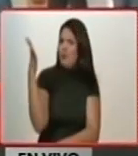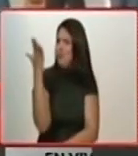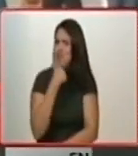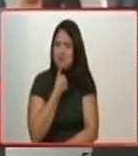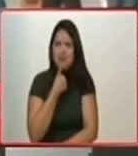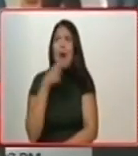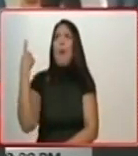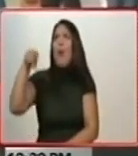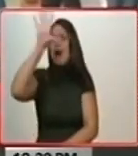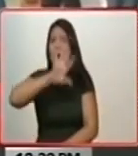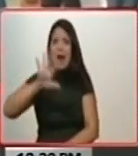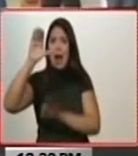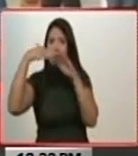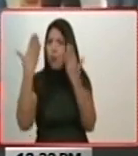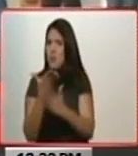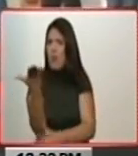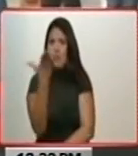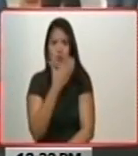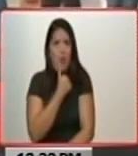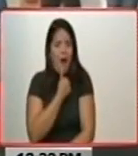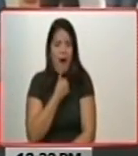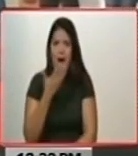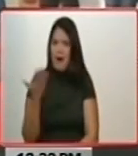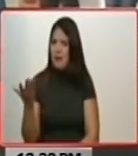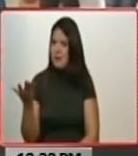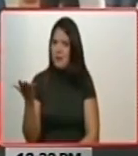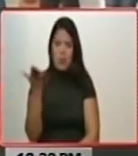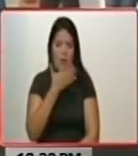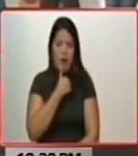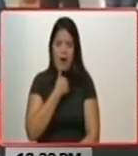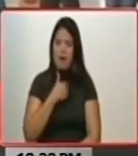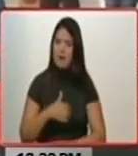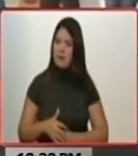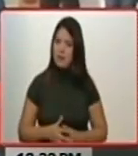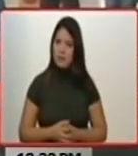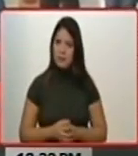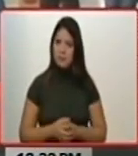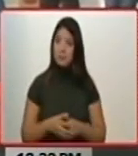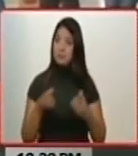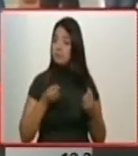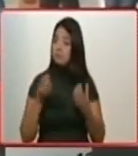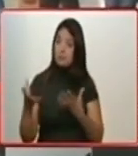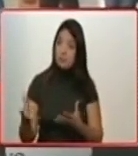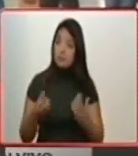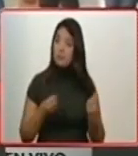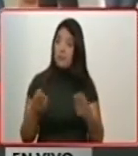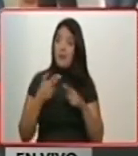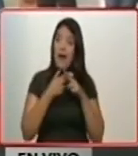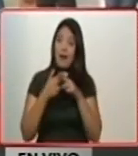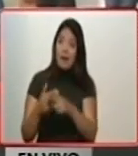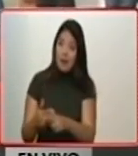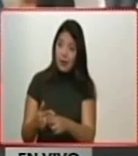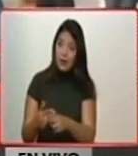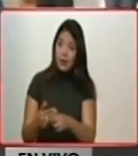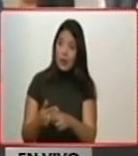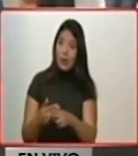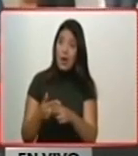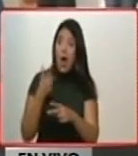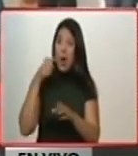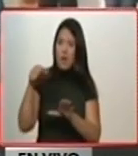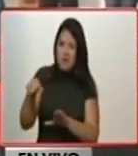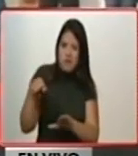mundo. En ningún lado del mundo entregan a crédito